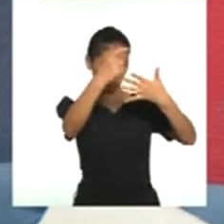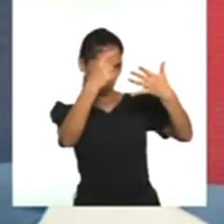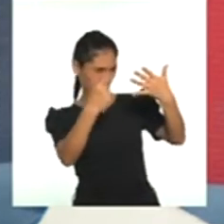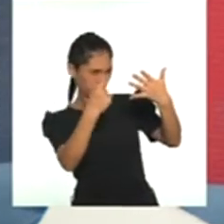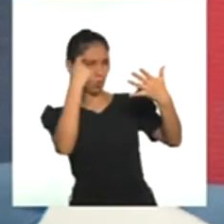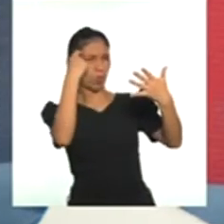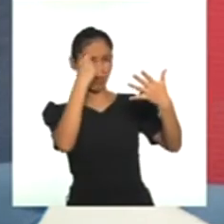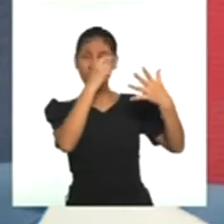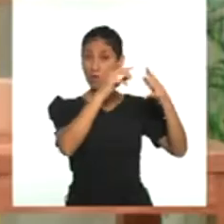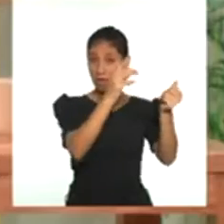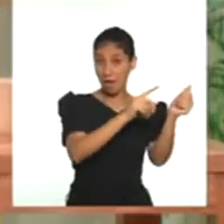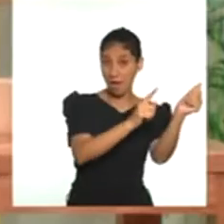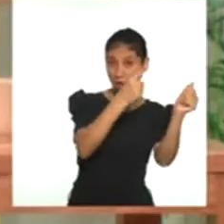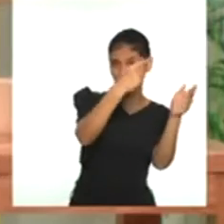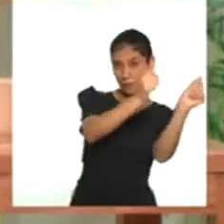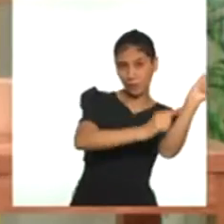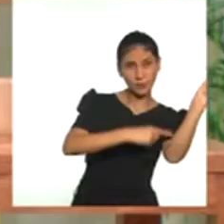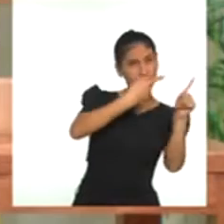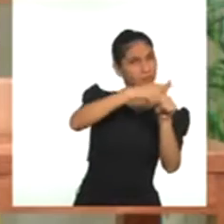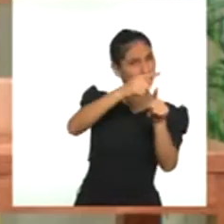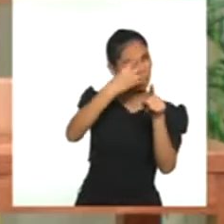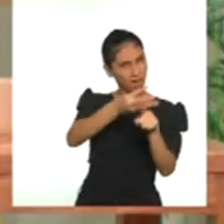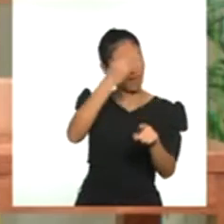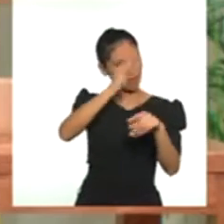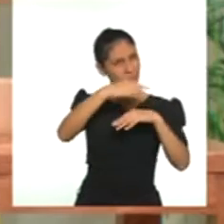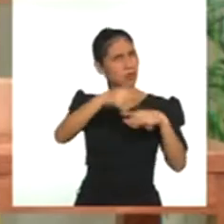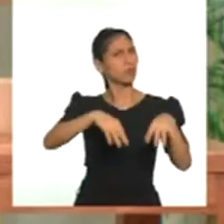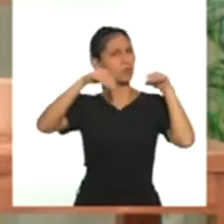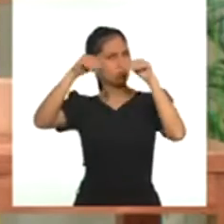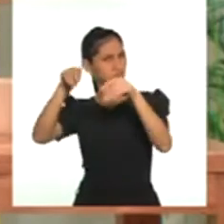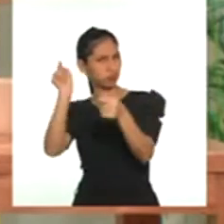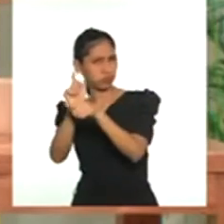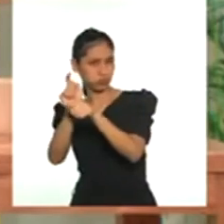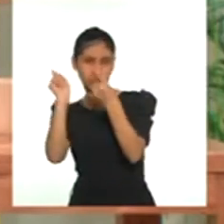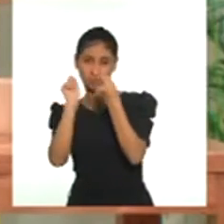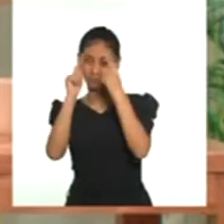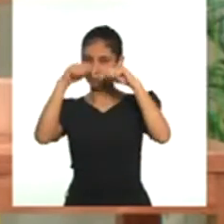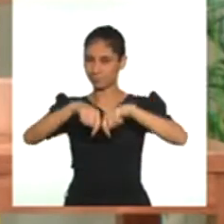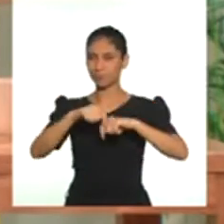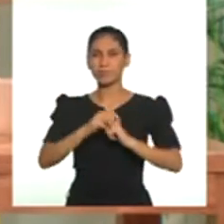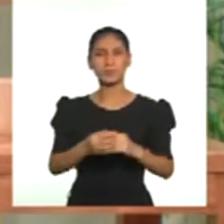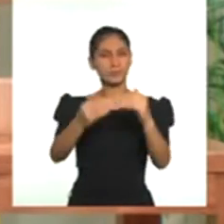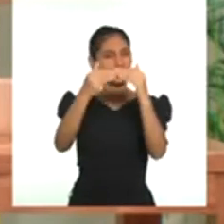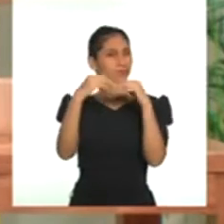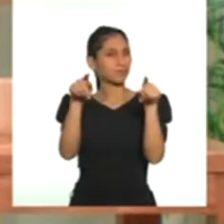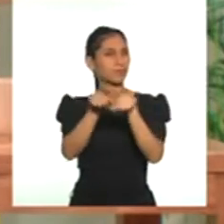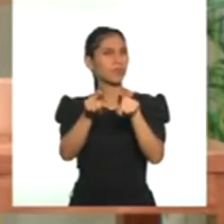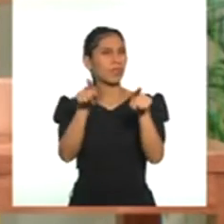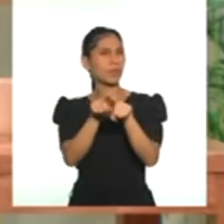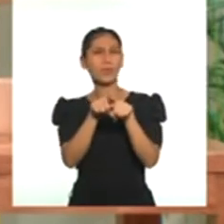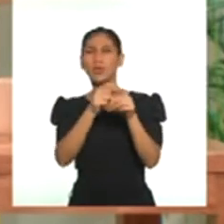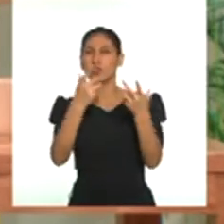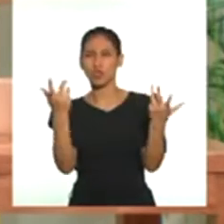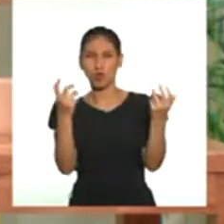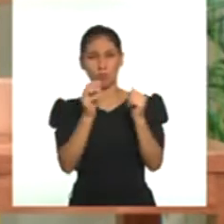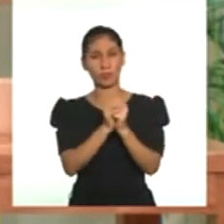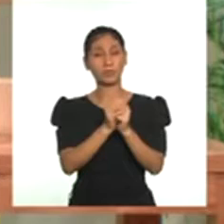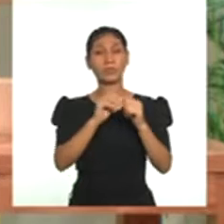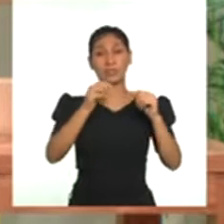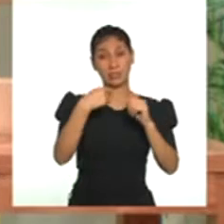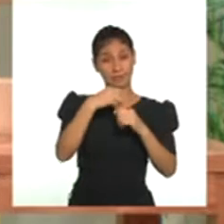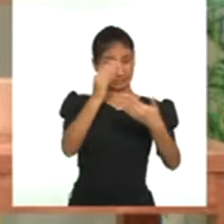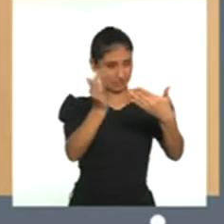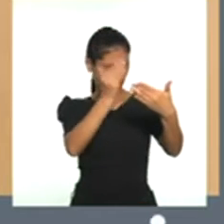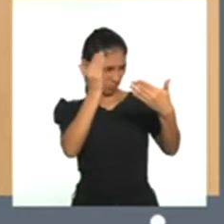hábitos viajan con nosotros. Una cosa que me interesó mucho cuando estaba investigando para este programa era la percepción que se tiene sobre el origen de